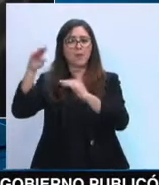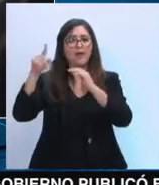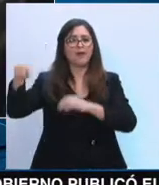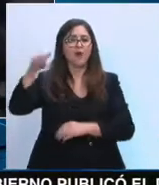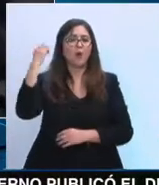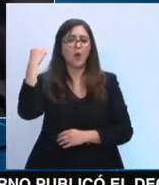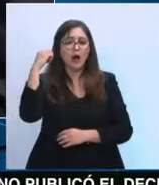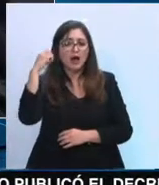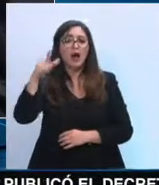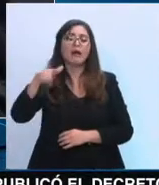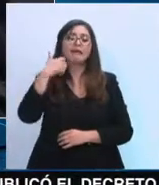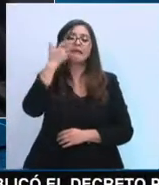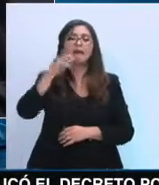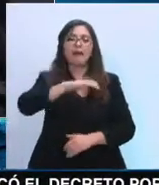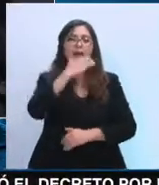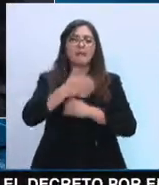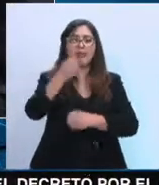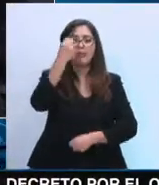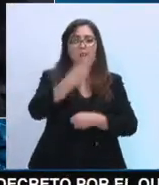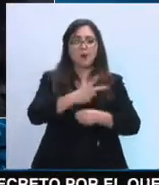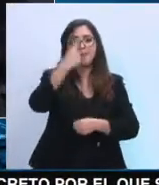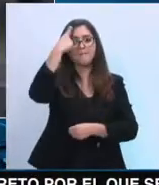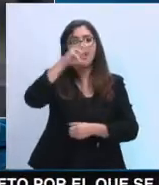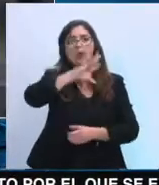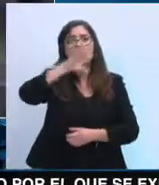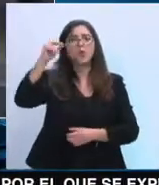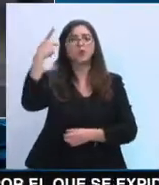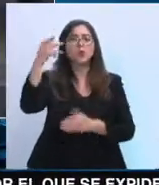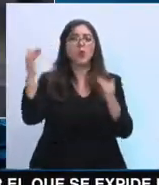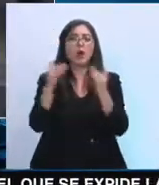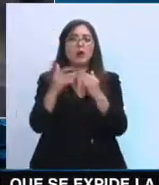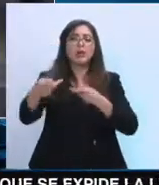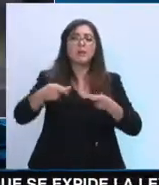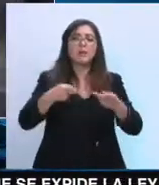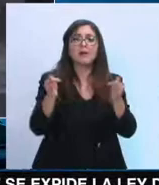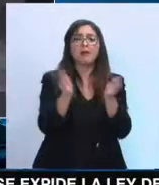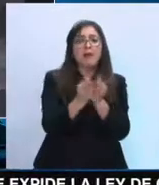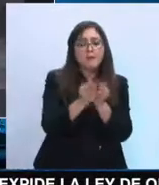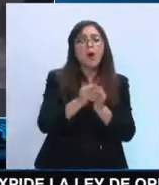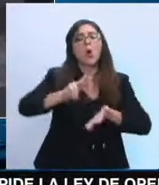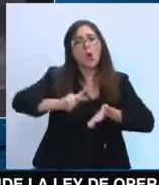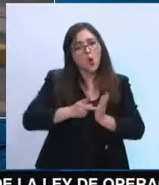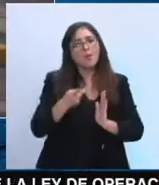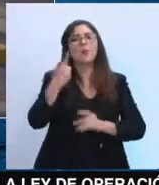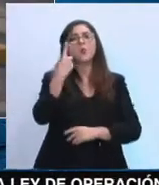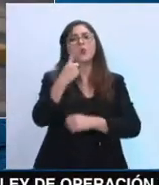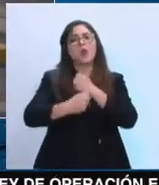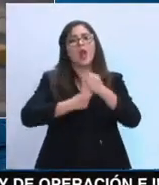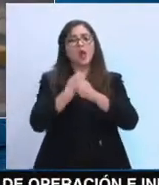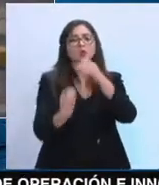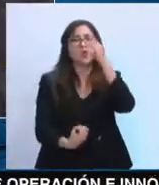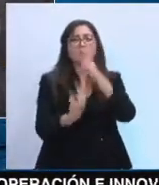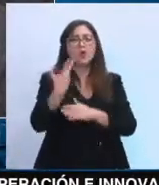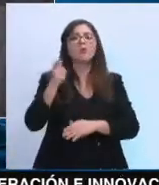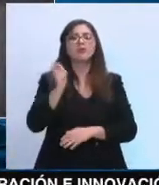espera terminar temprano para irse a casa a preparar más tamales y empezar un nuevo año lleno